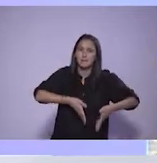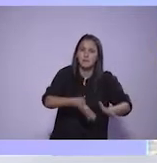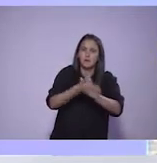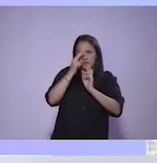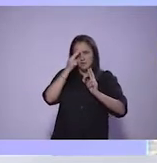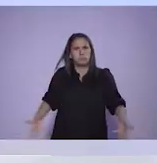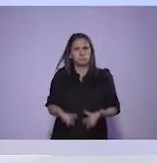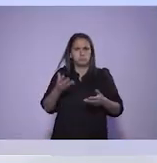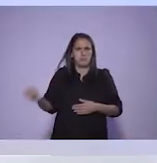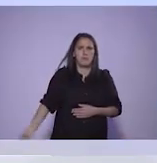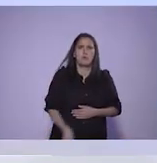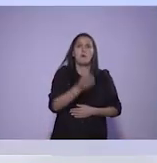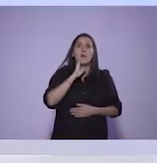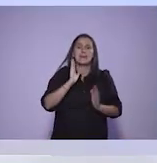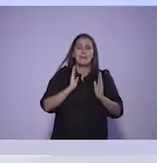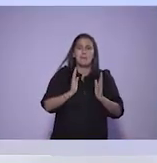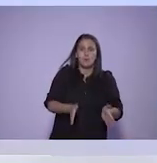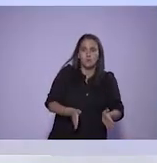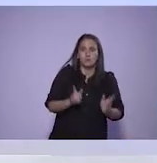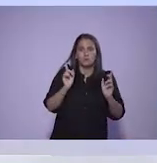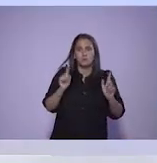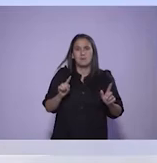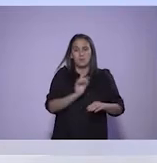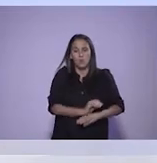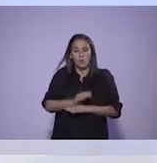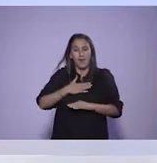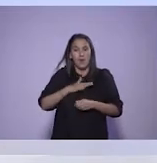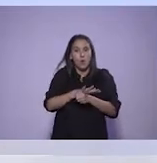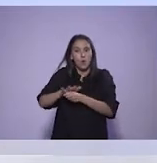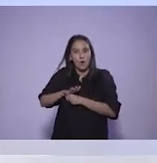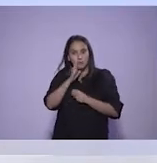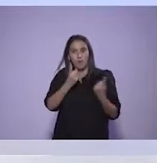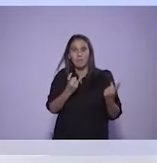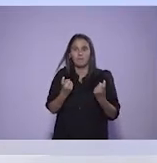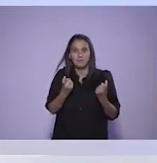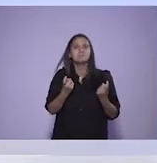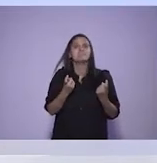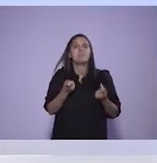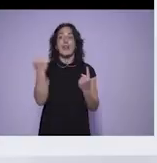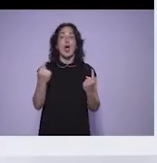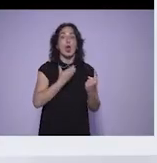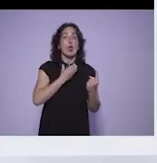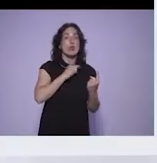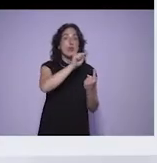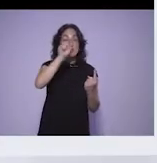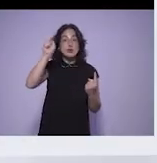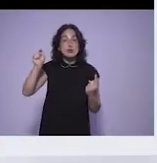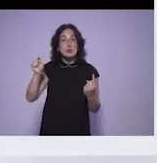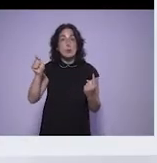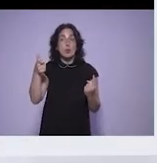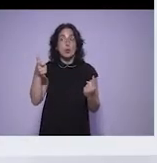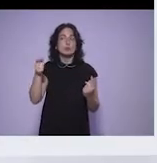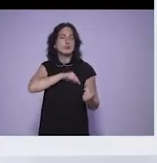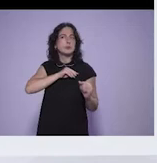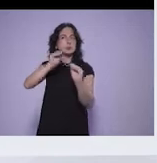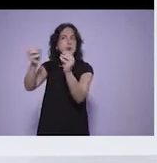o noso territorio. Ese camiño pois tamén cuide dos nosos lugares que tanto necesitamos pois darlle vida. Facéndonos un pouco eco do sentir